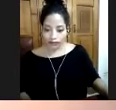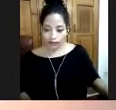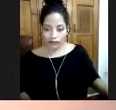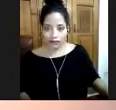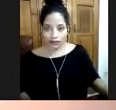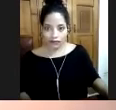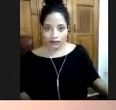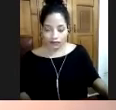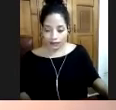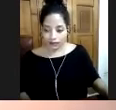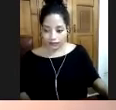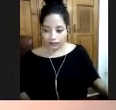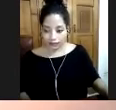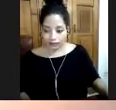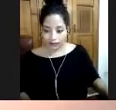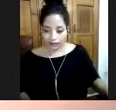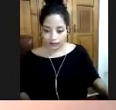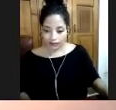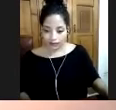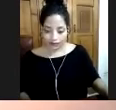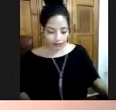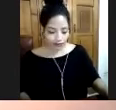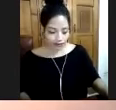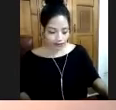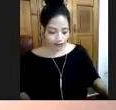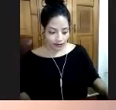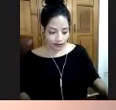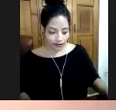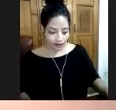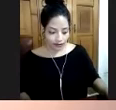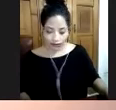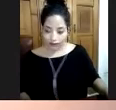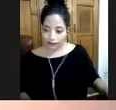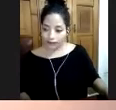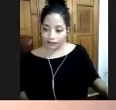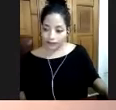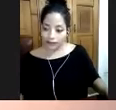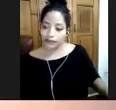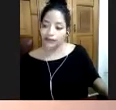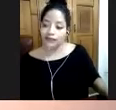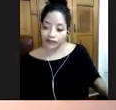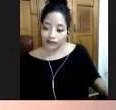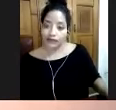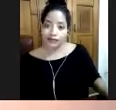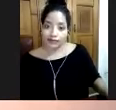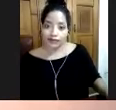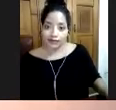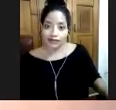acostumbrado a estas plataformas o ya ha trabajado tal vez con Google Classroom o está conociendo